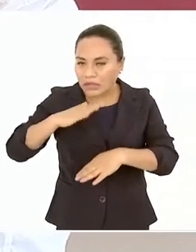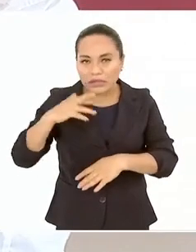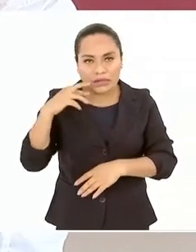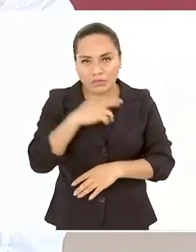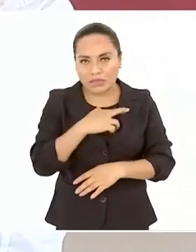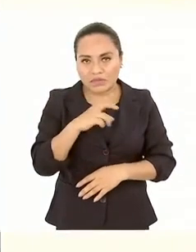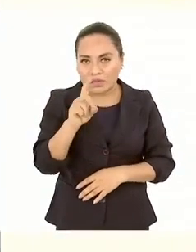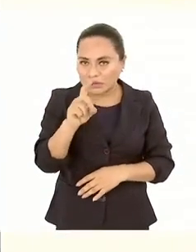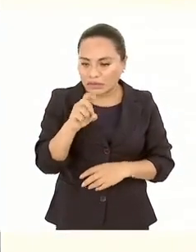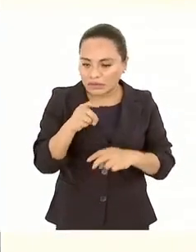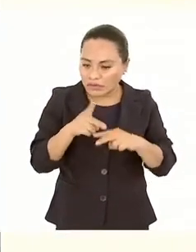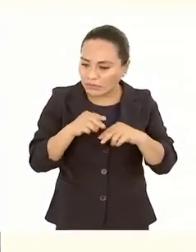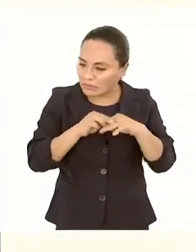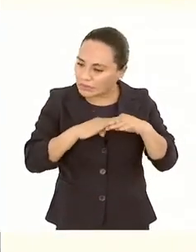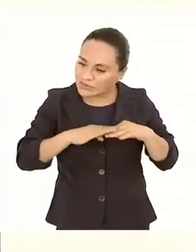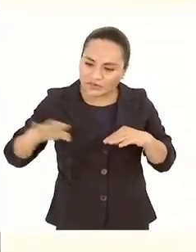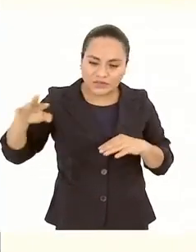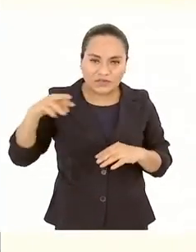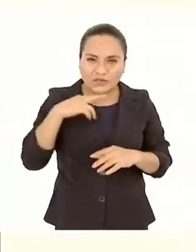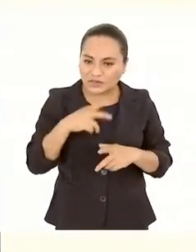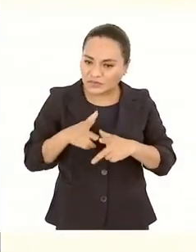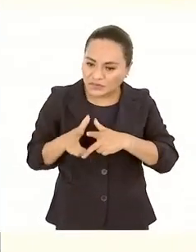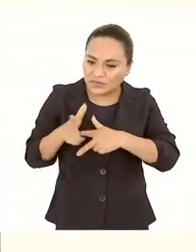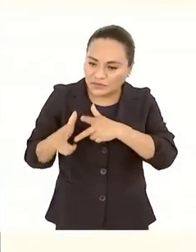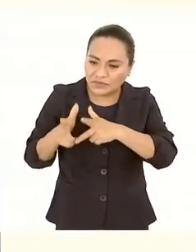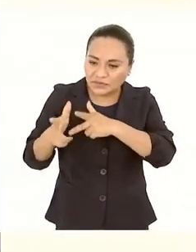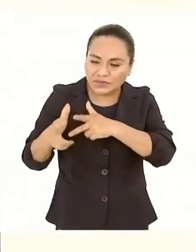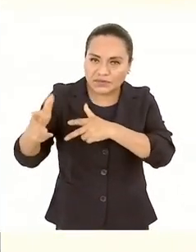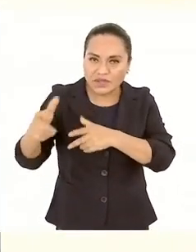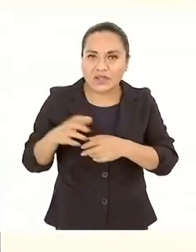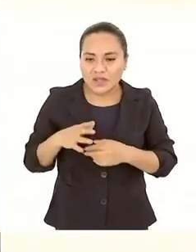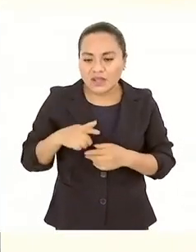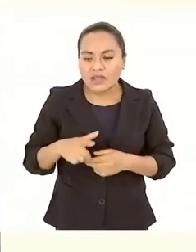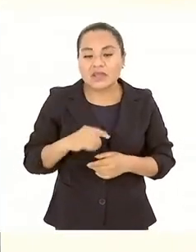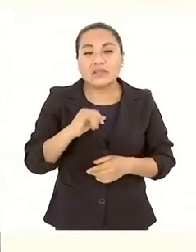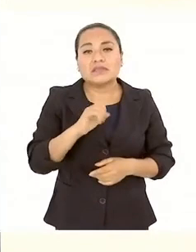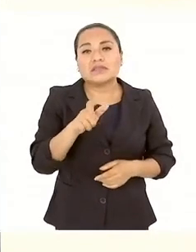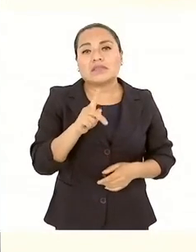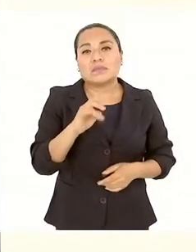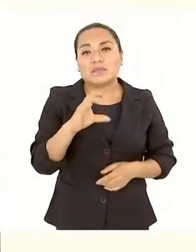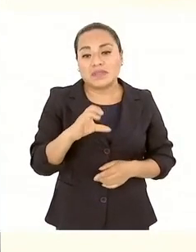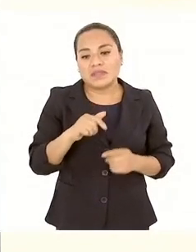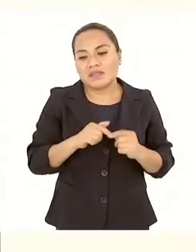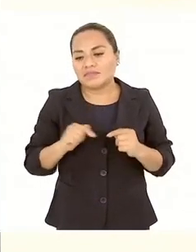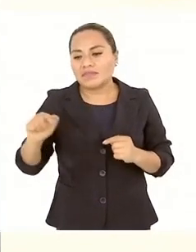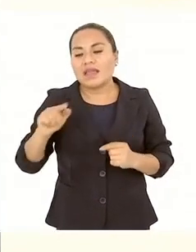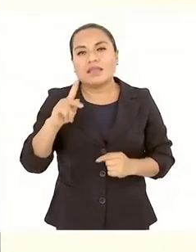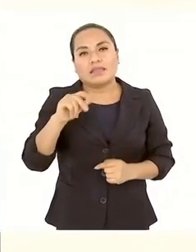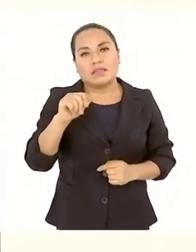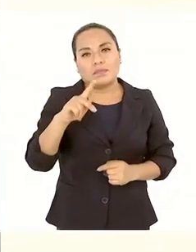tren hacia Tapachula, de Ixtepec a Tapachula. Y